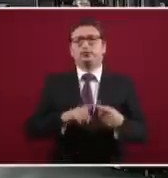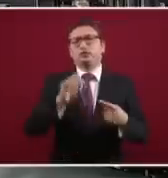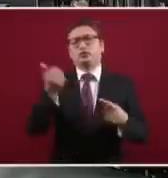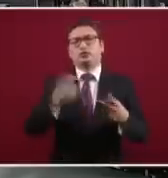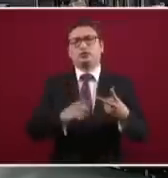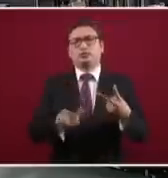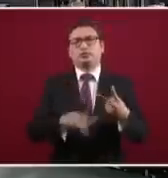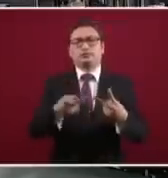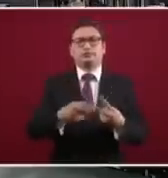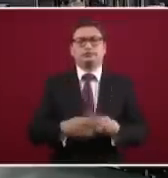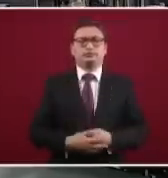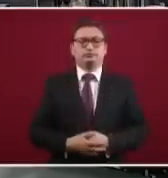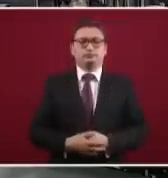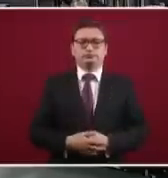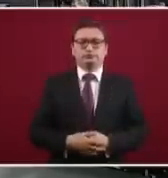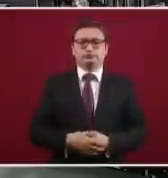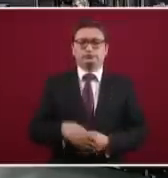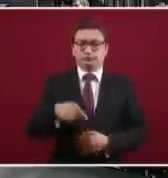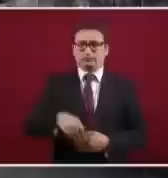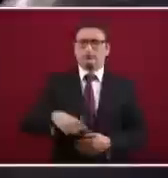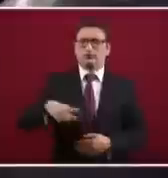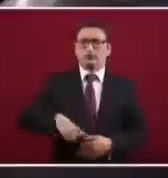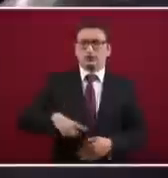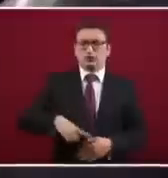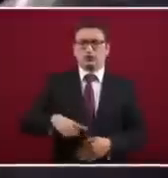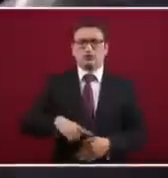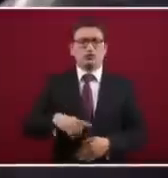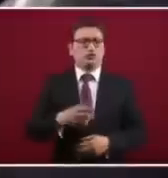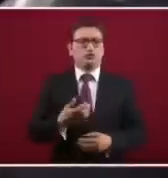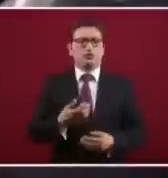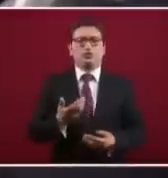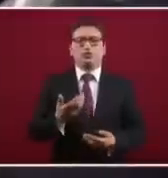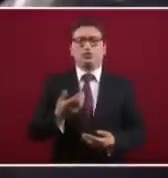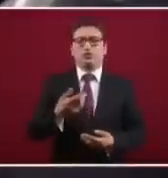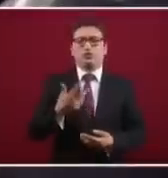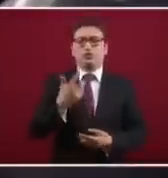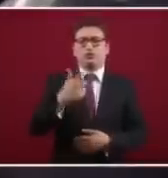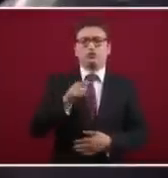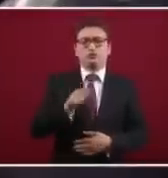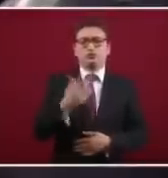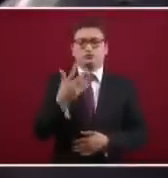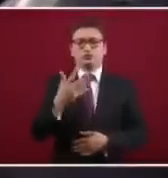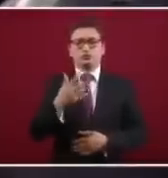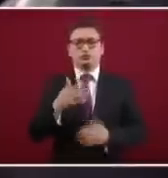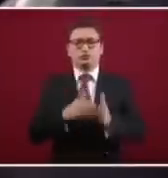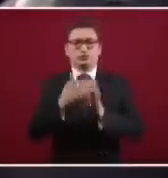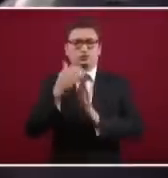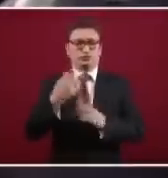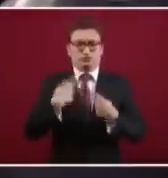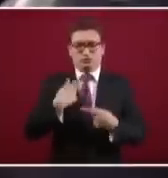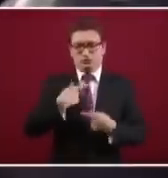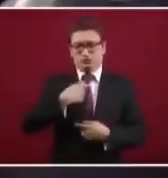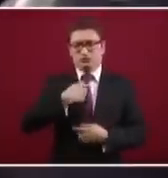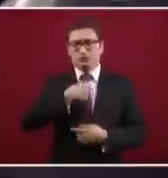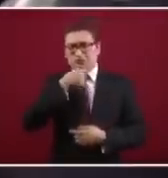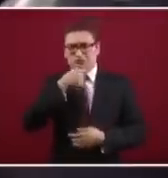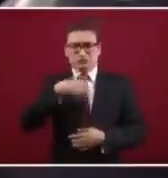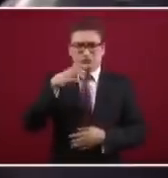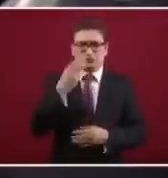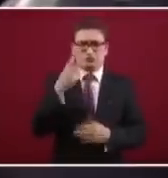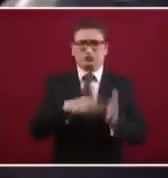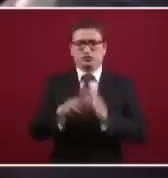pregunta, presidente, su gobierno va a entregar a 8.5 millones de personas mayores